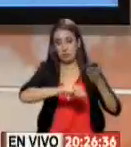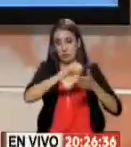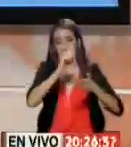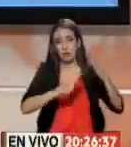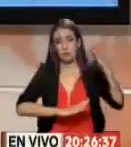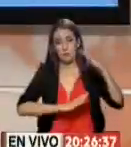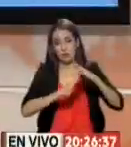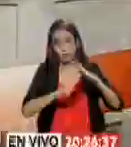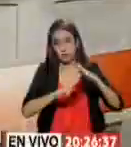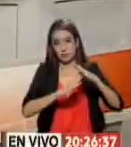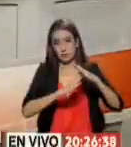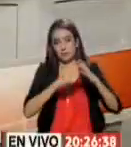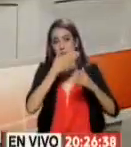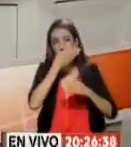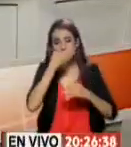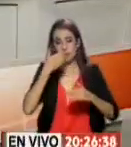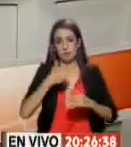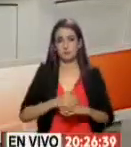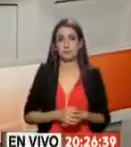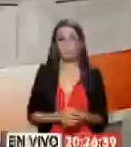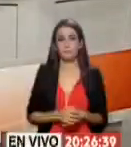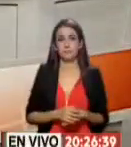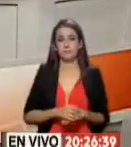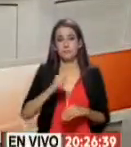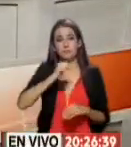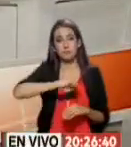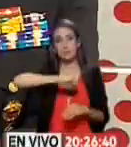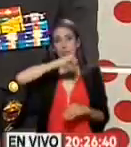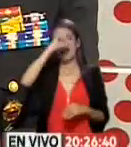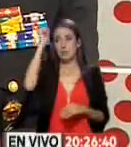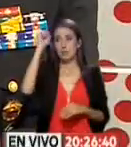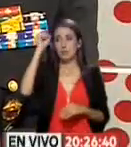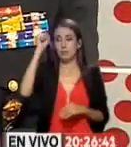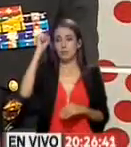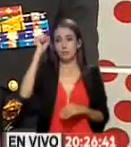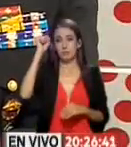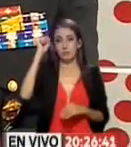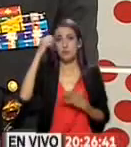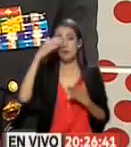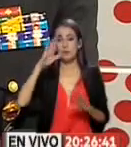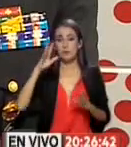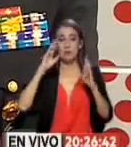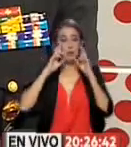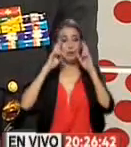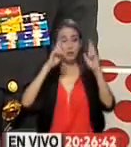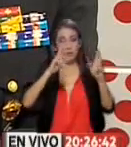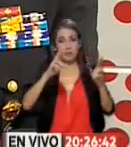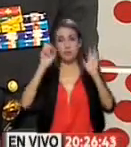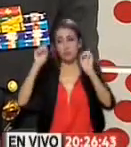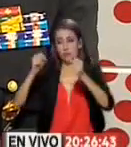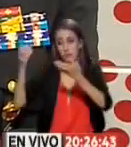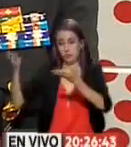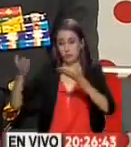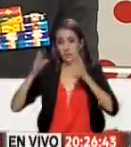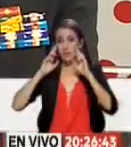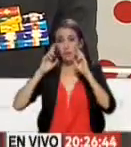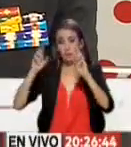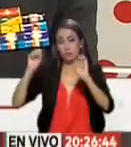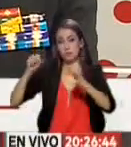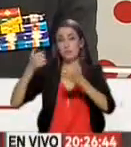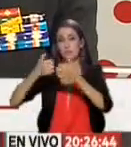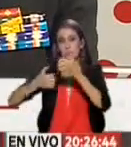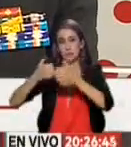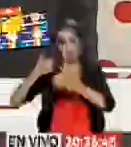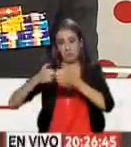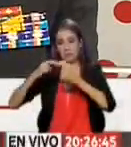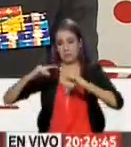con mayor dignidad. El triunfo militar lo que permite es reconocer que existió un problema